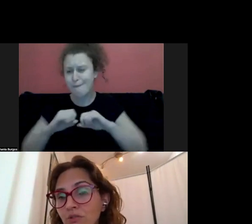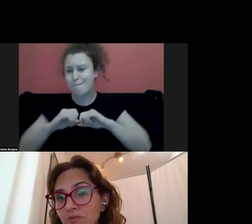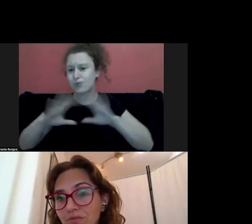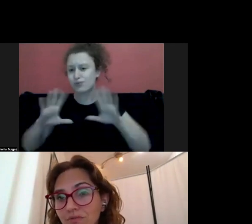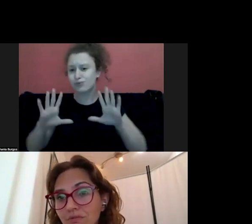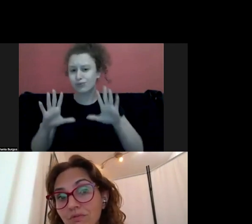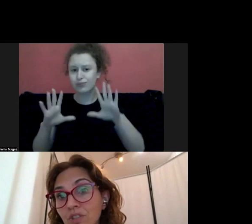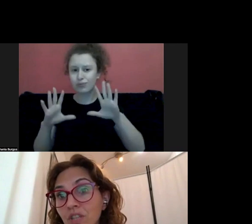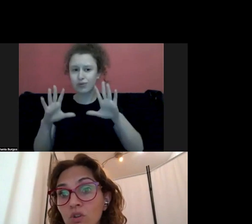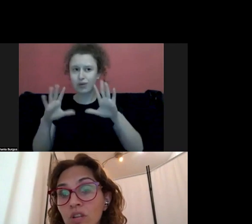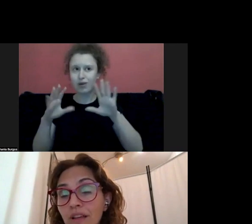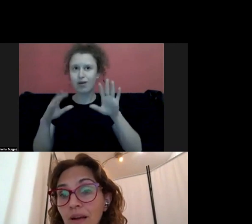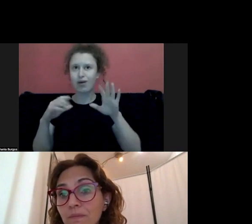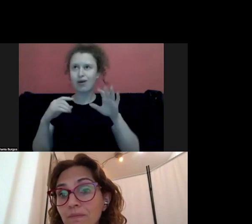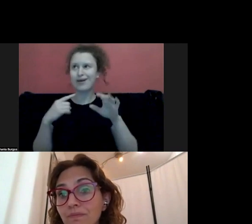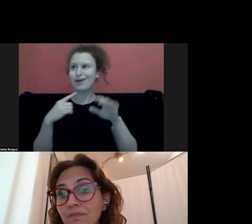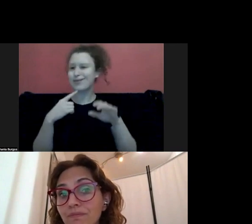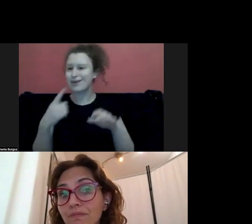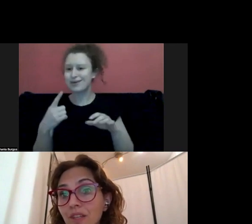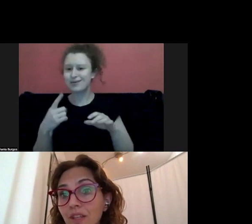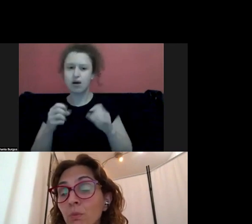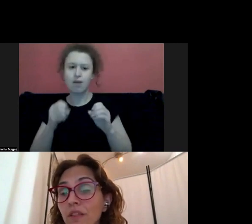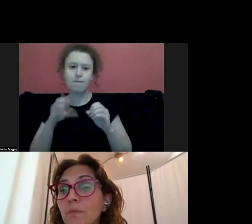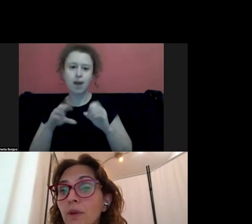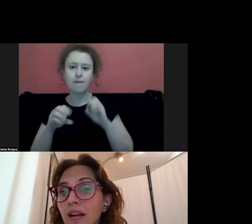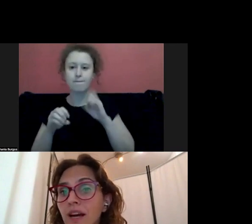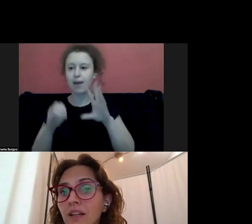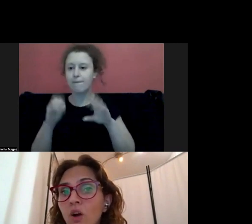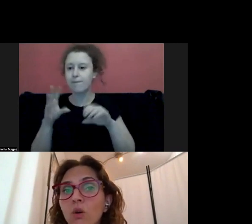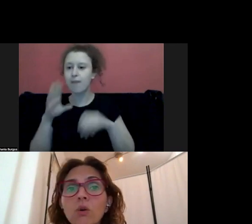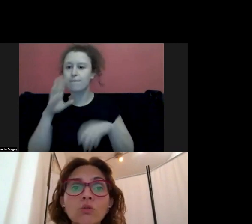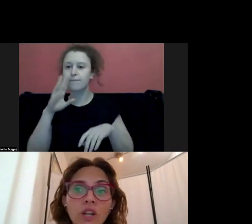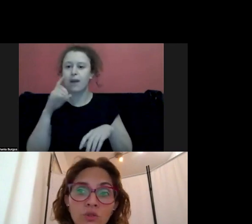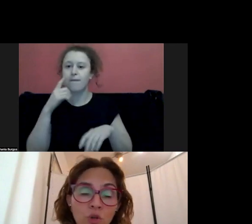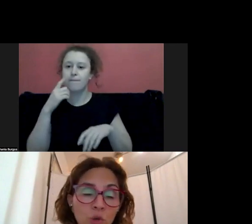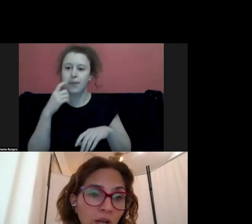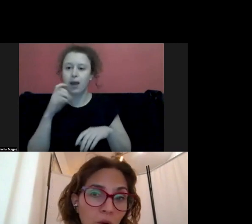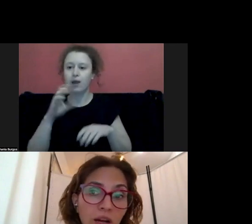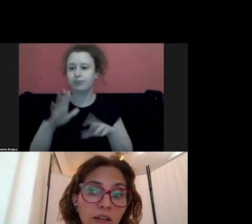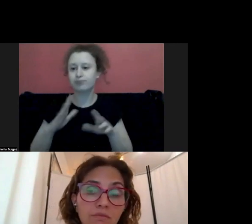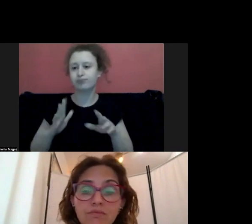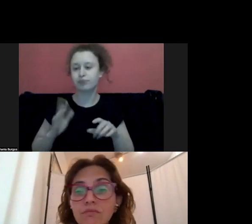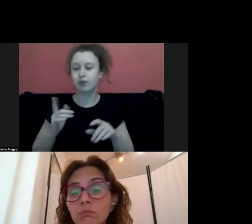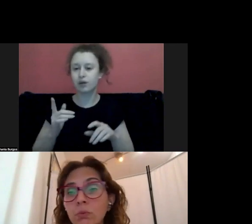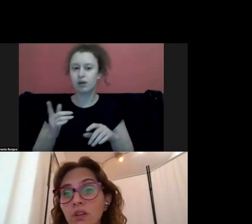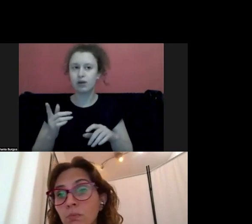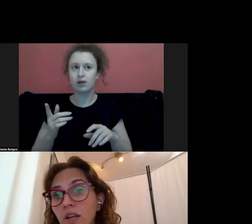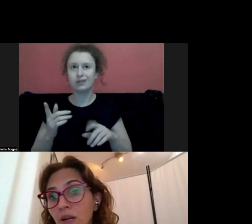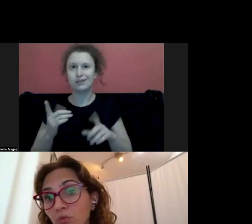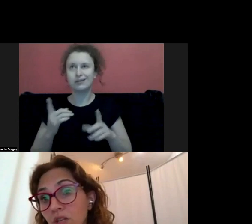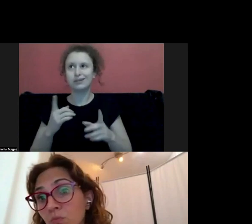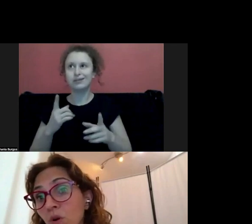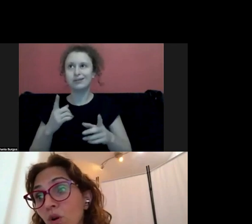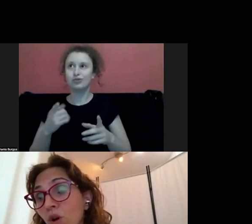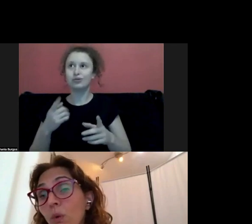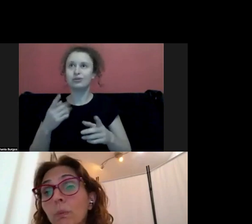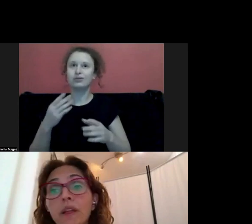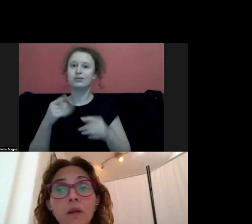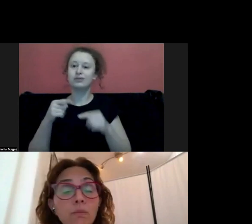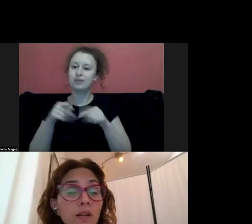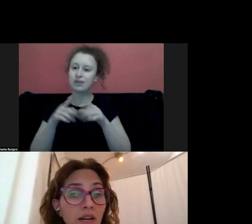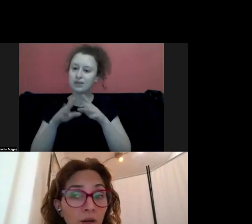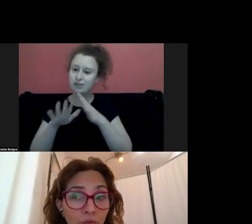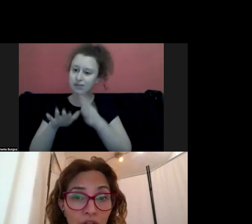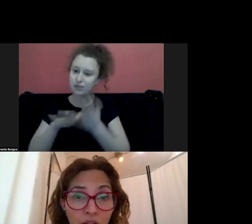Eso, si no se da, puede implicar un trastorno del lenguaje, puede implicar autismo,